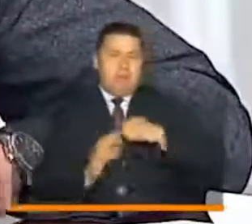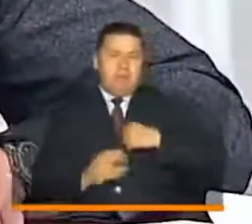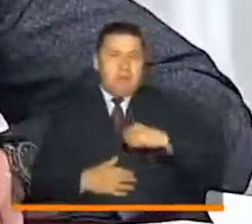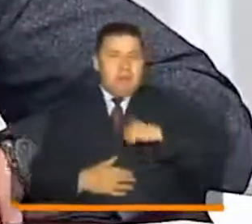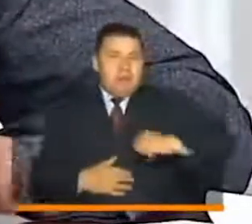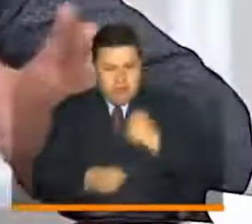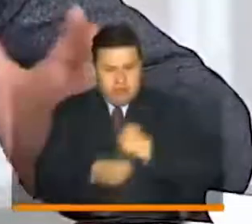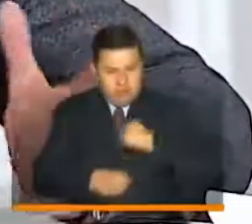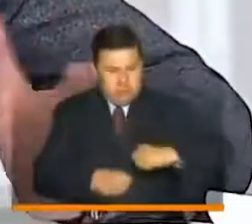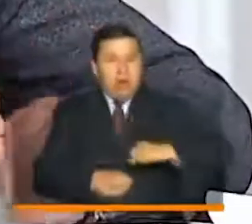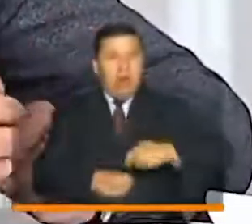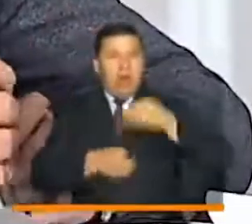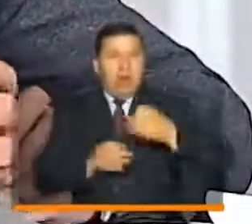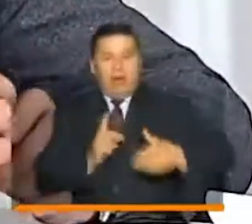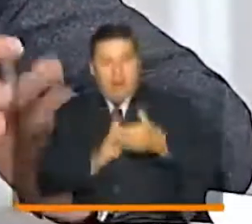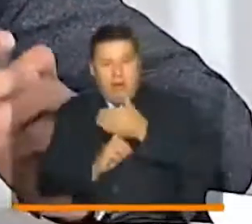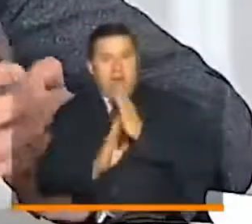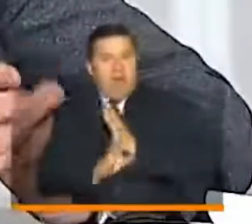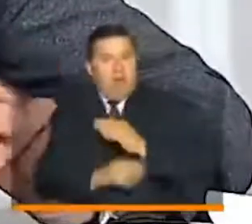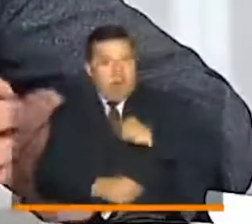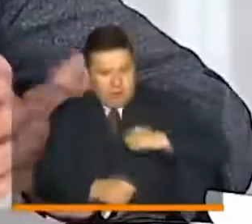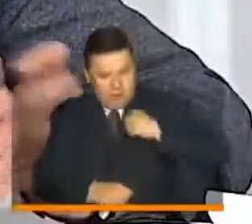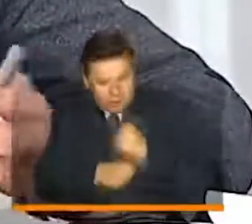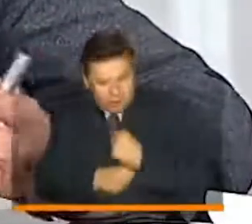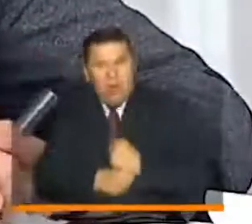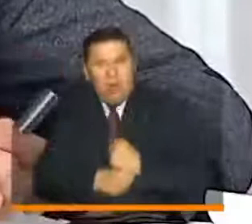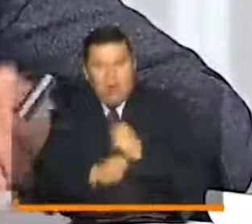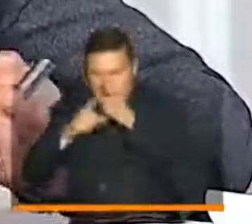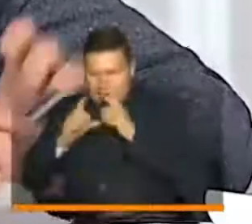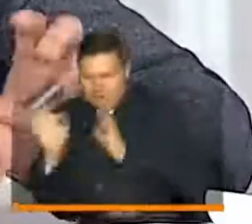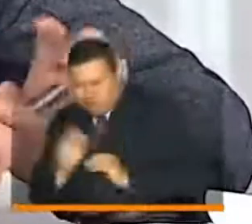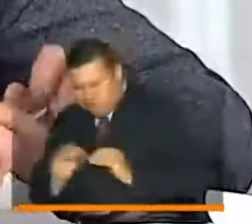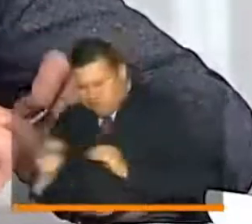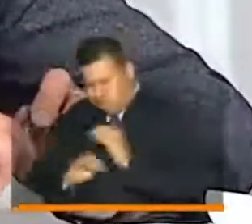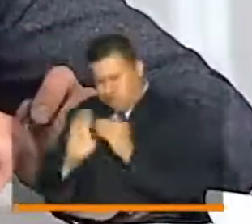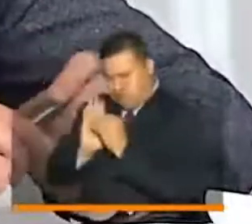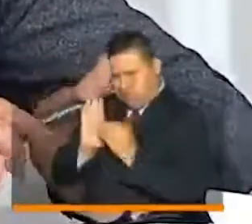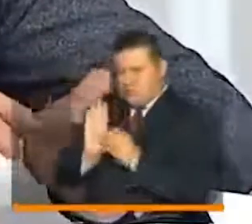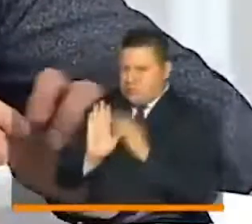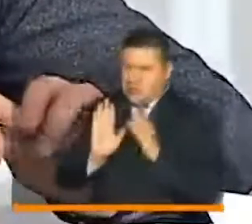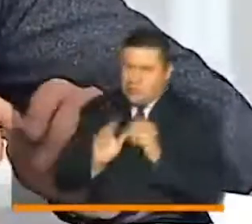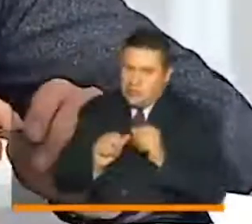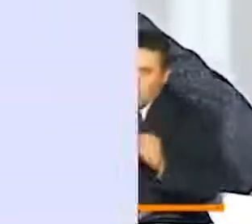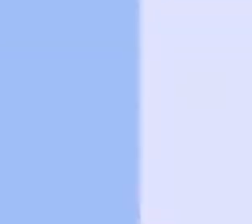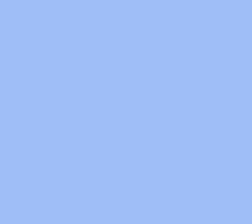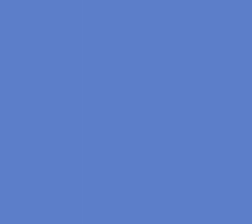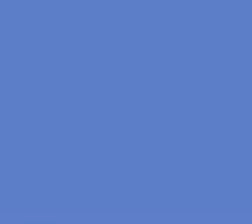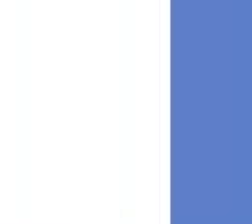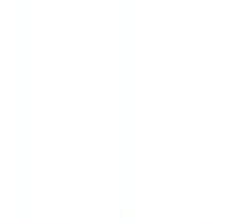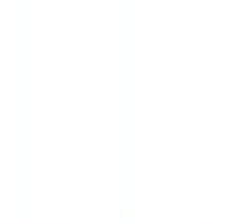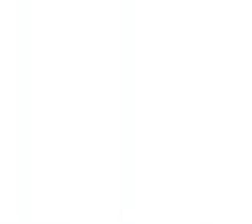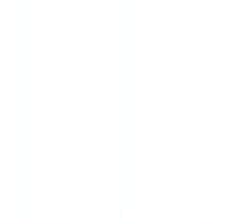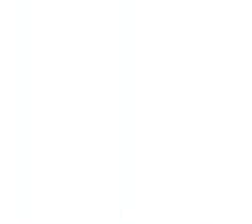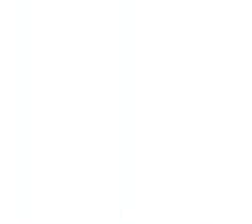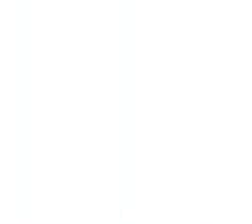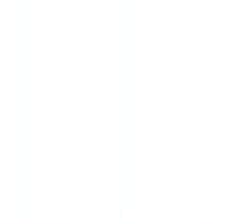derechos laborales se están protegiendo y que el Estado está haciendo un esfuerzo absolutamente grande por conservar empleos, presidente.